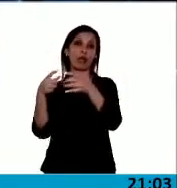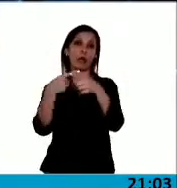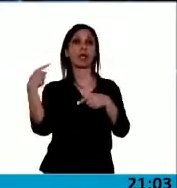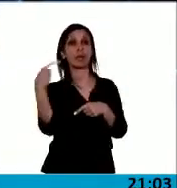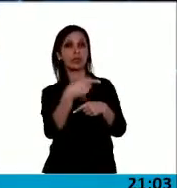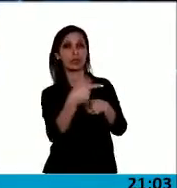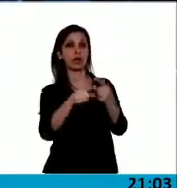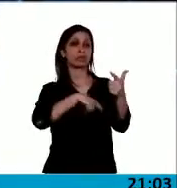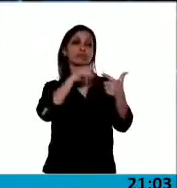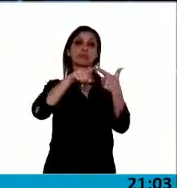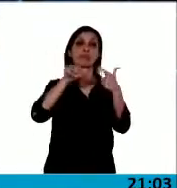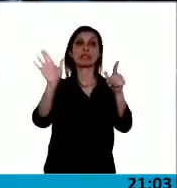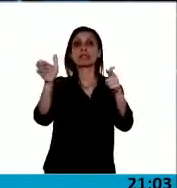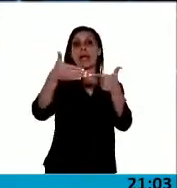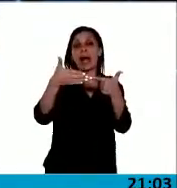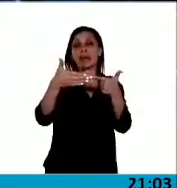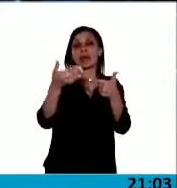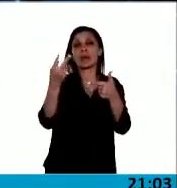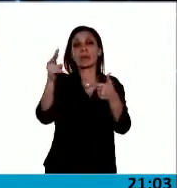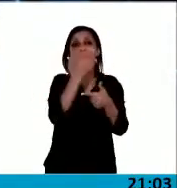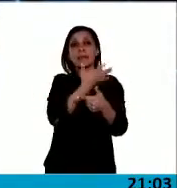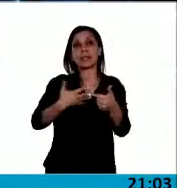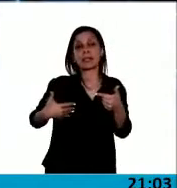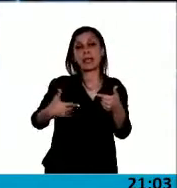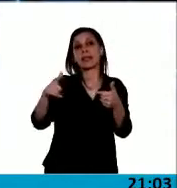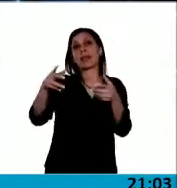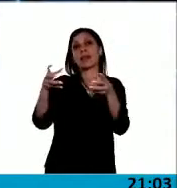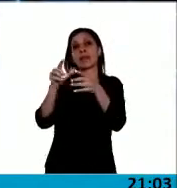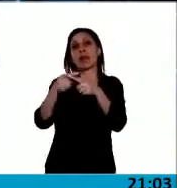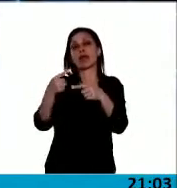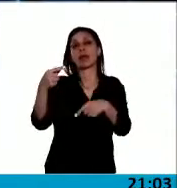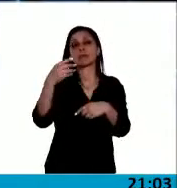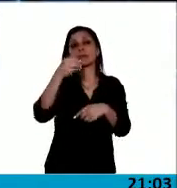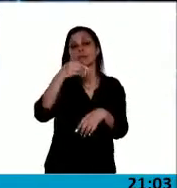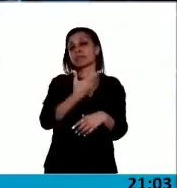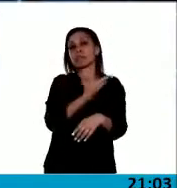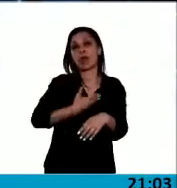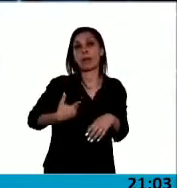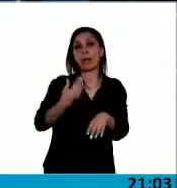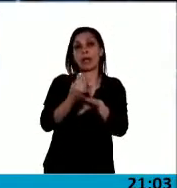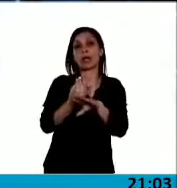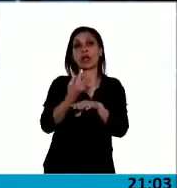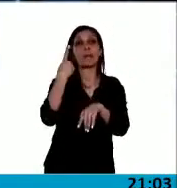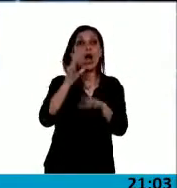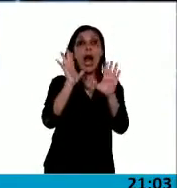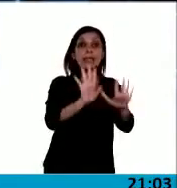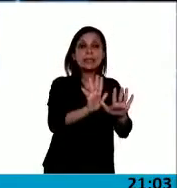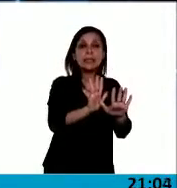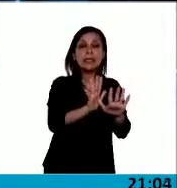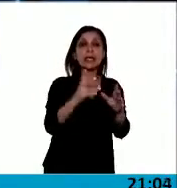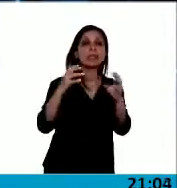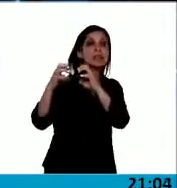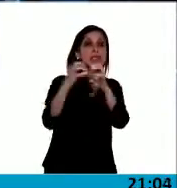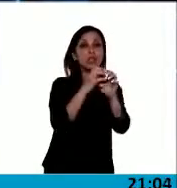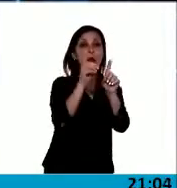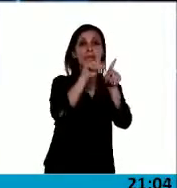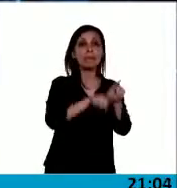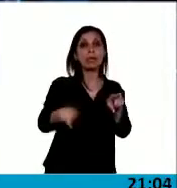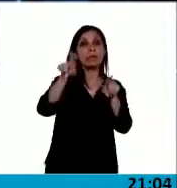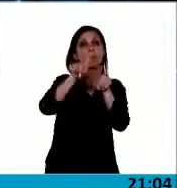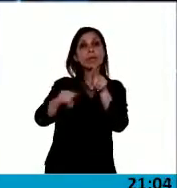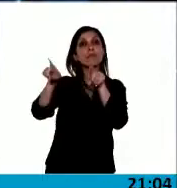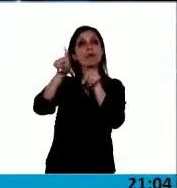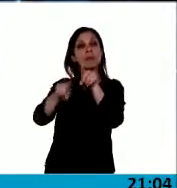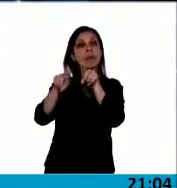cerrando el presidente del bloque oficialista. Pero también en todas las sesiones han tomado la